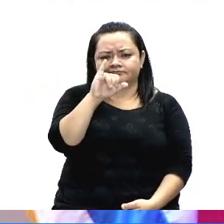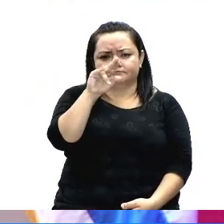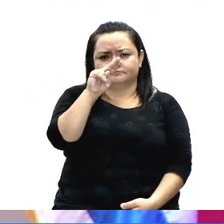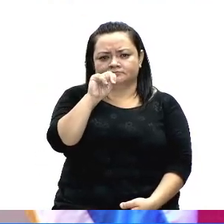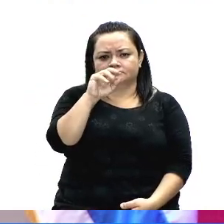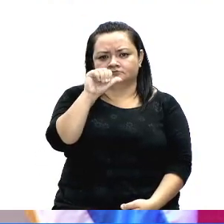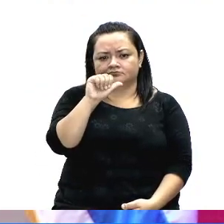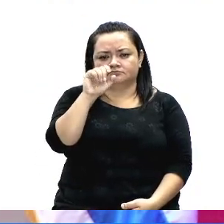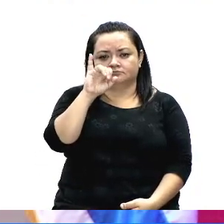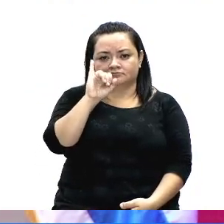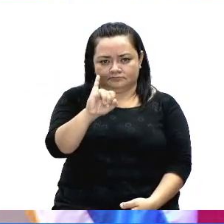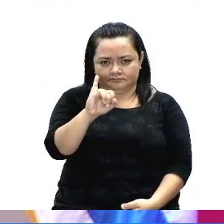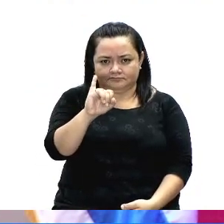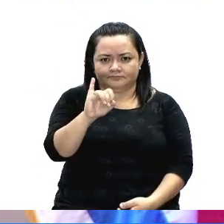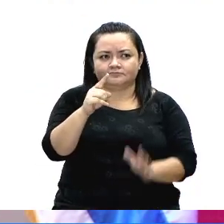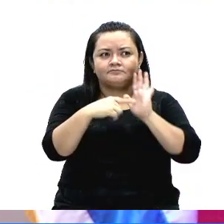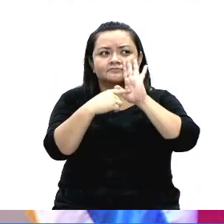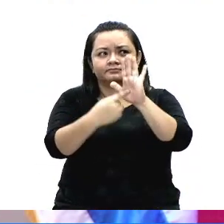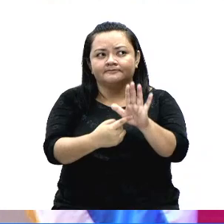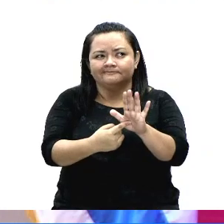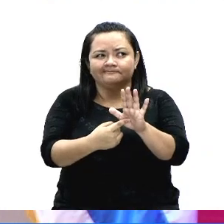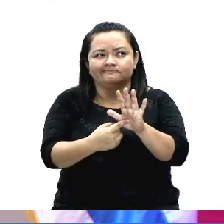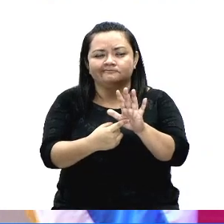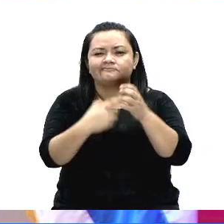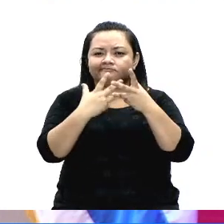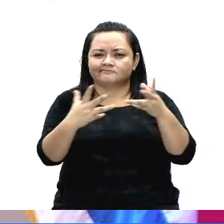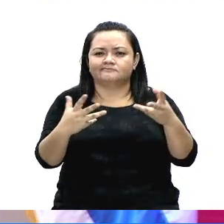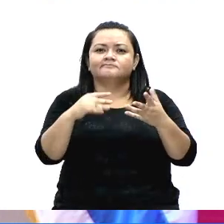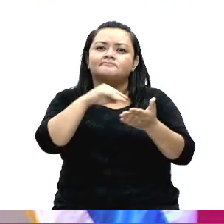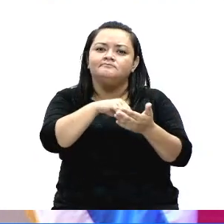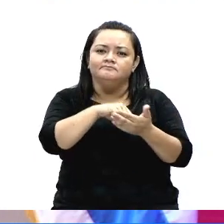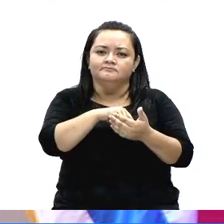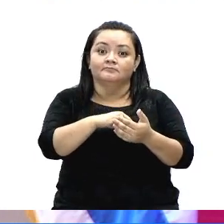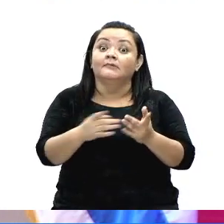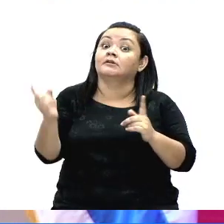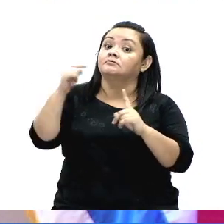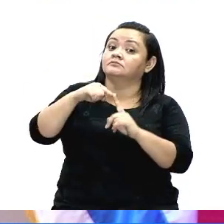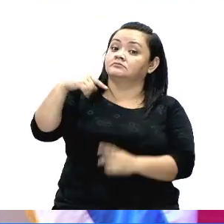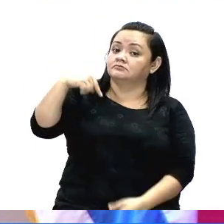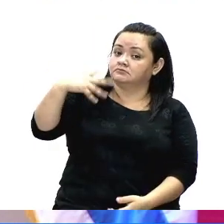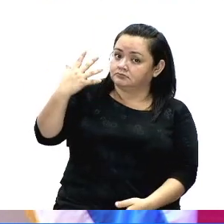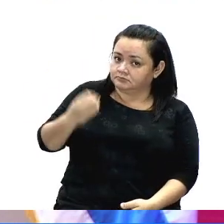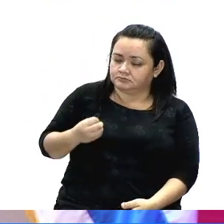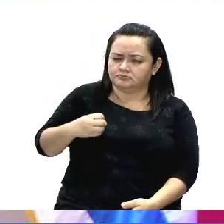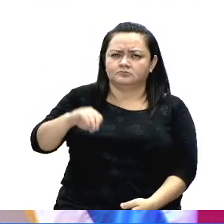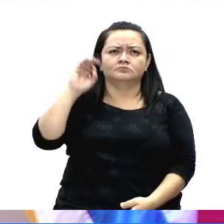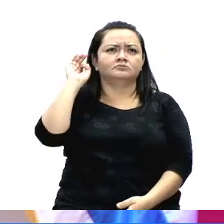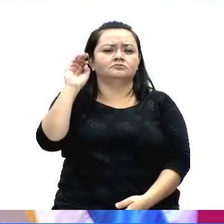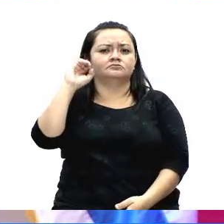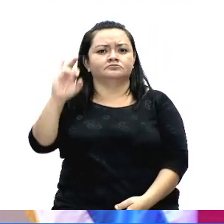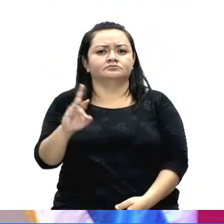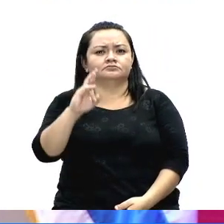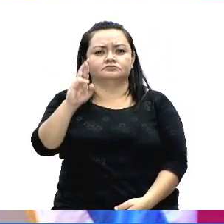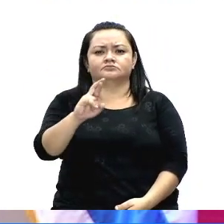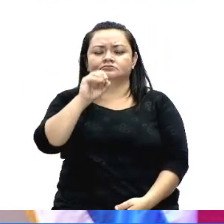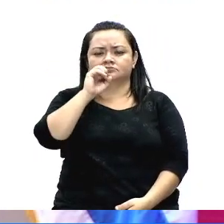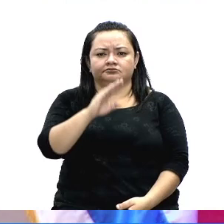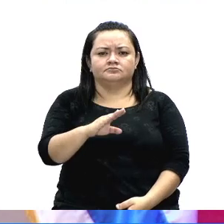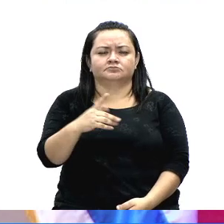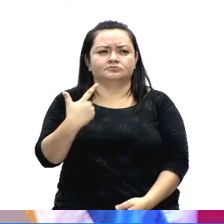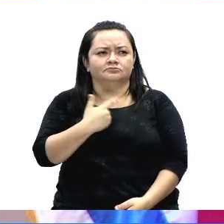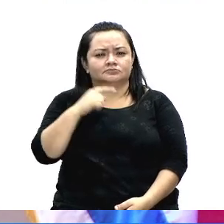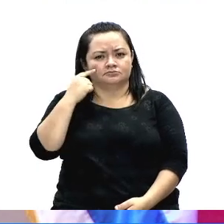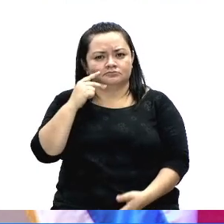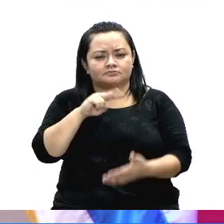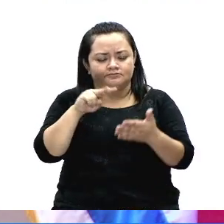gran cantidad de cosas para el pueblo israelita hasta la fecha nuestro pastor general lo ha mencionado y en algo que pudimos haber